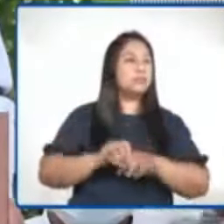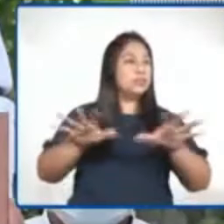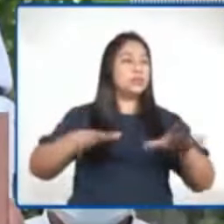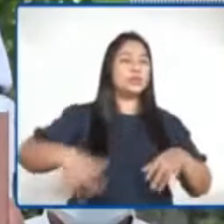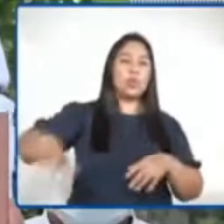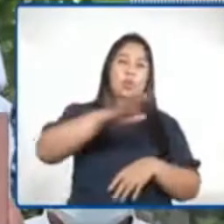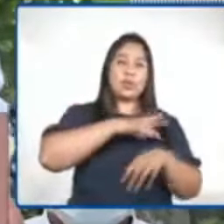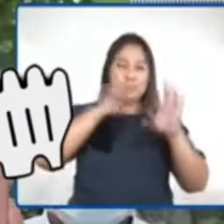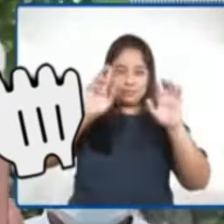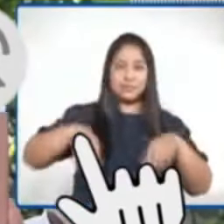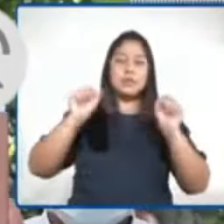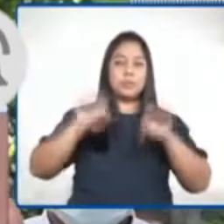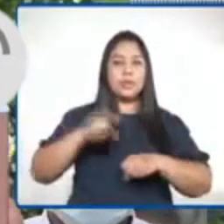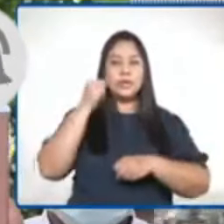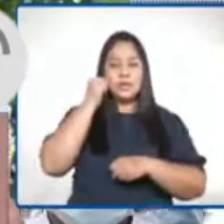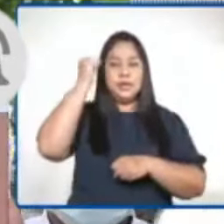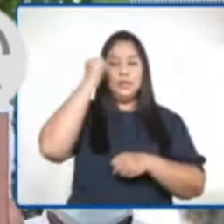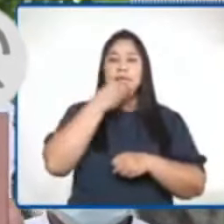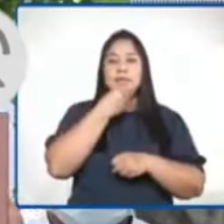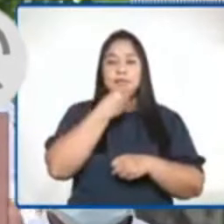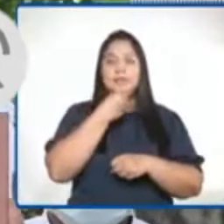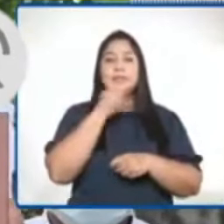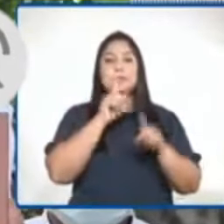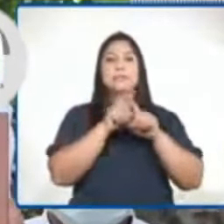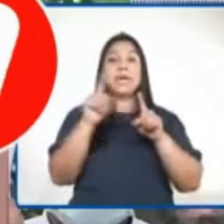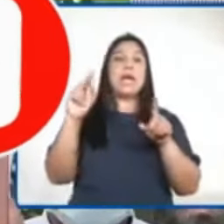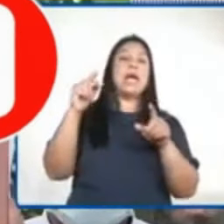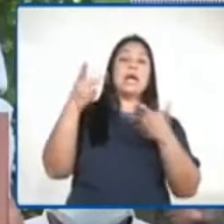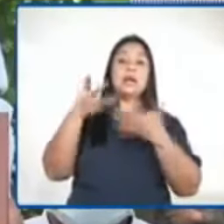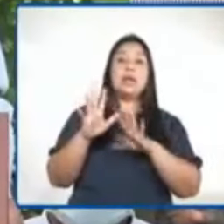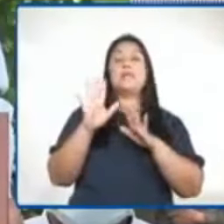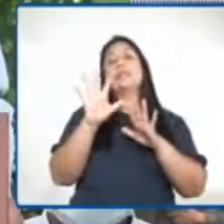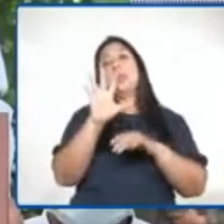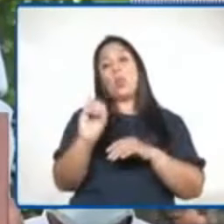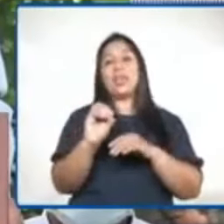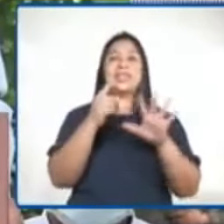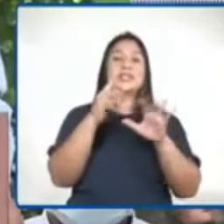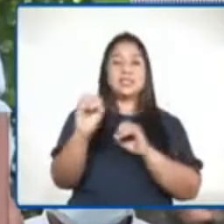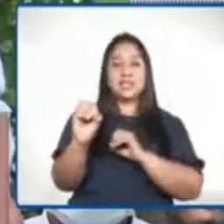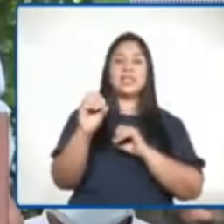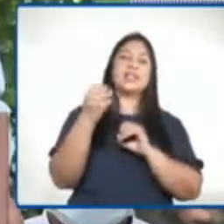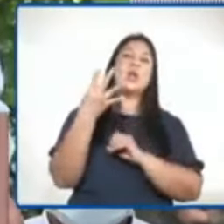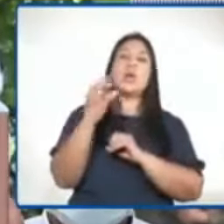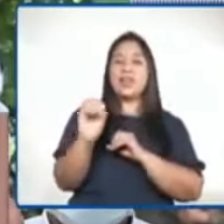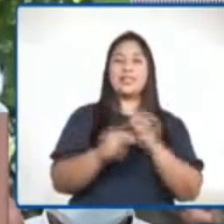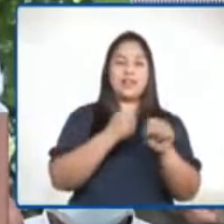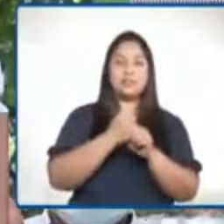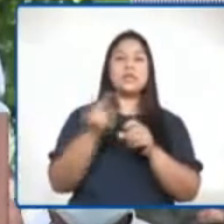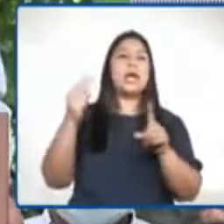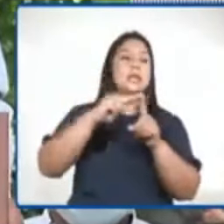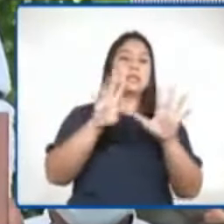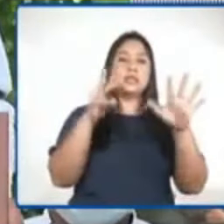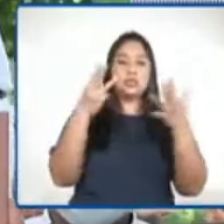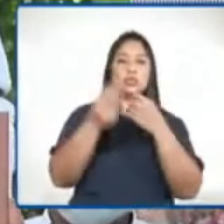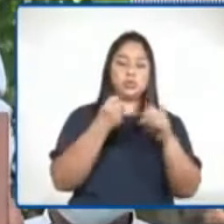resto de las edades hasta llegar a los 18 años. El compromiso del gobierno es atender las necesidades de los